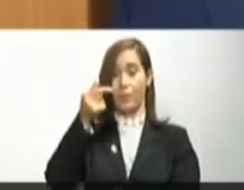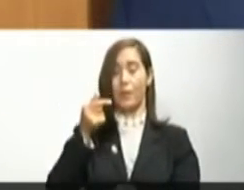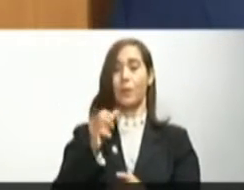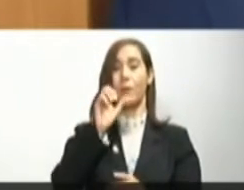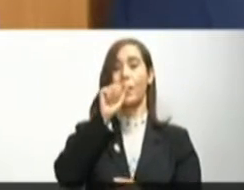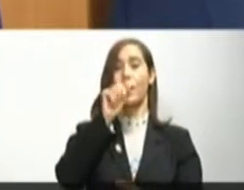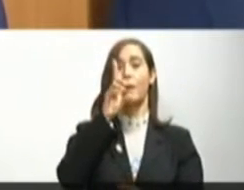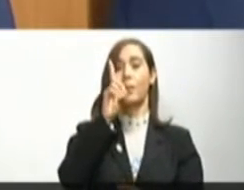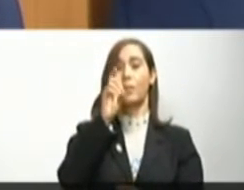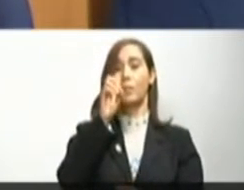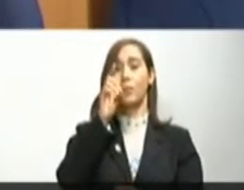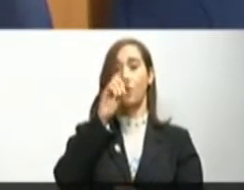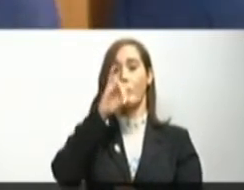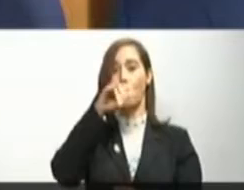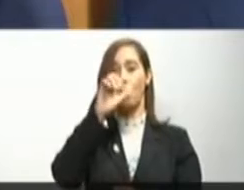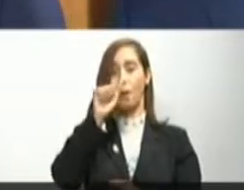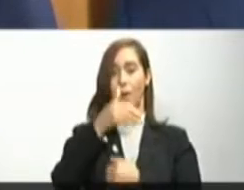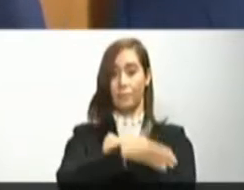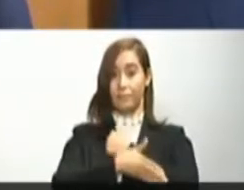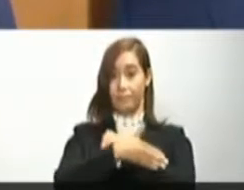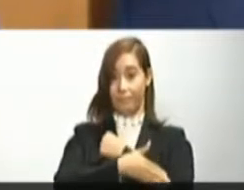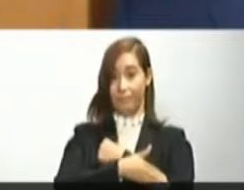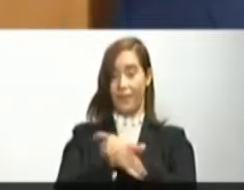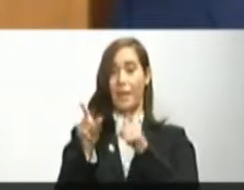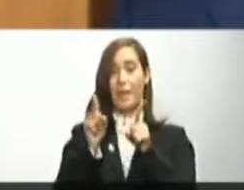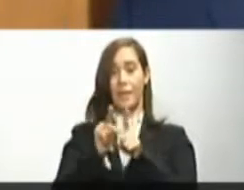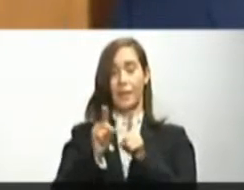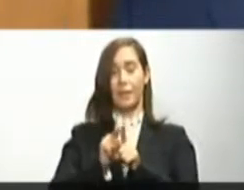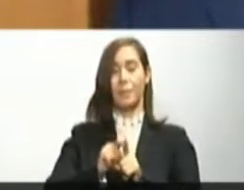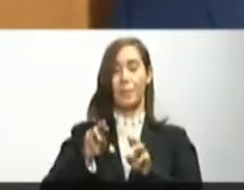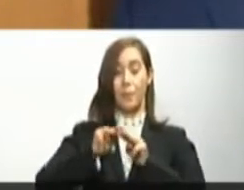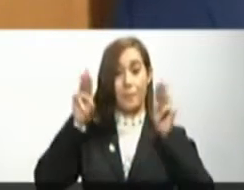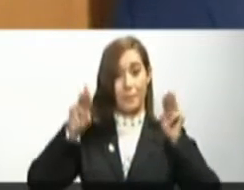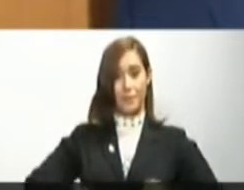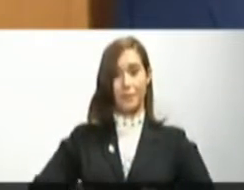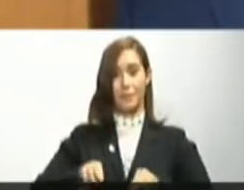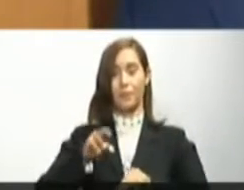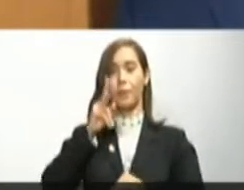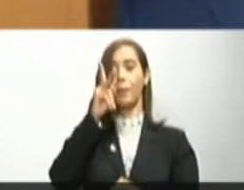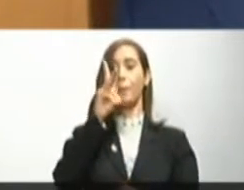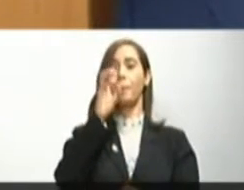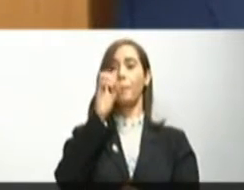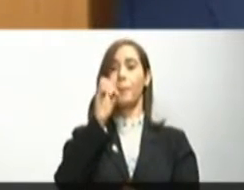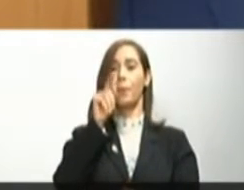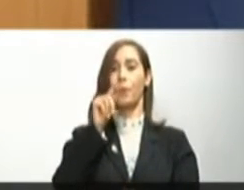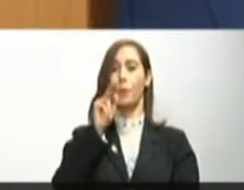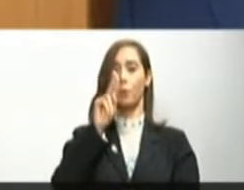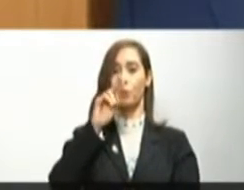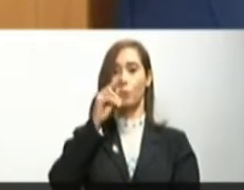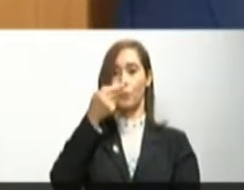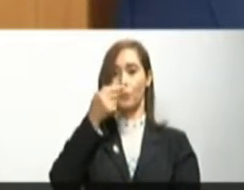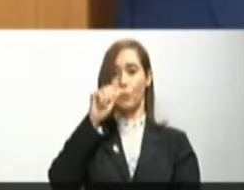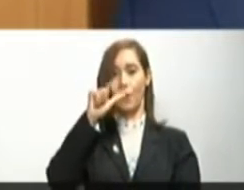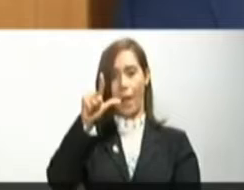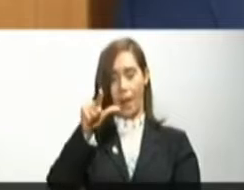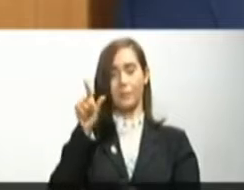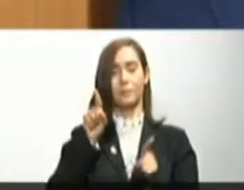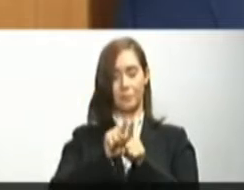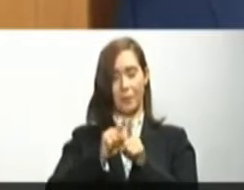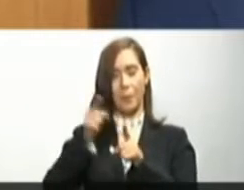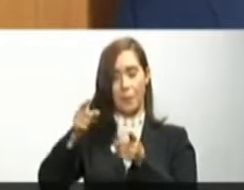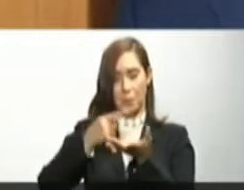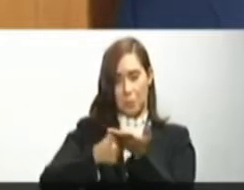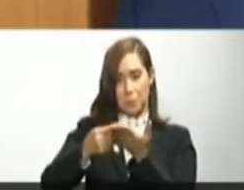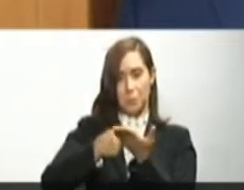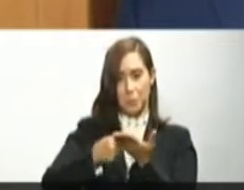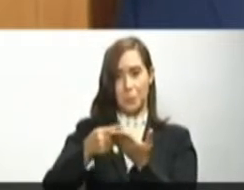y el primer ministro de Portugal, Antonio Costa. Y la secretaria general de la Conferencia